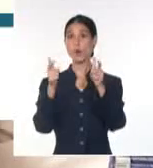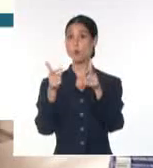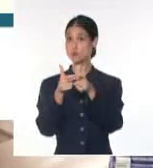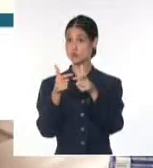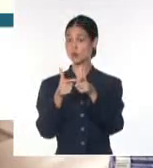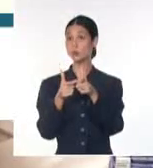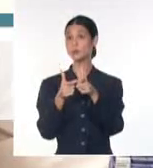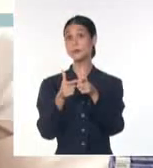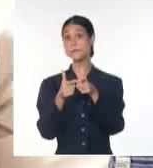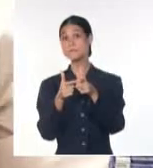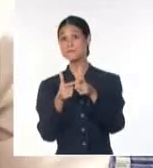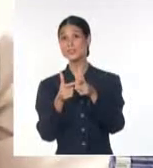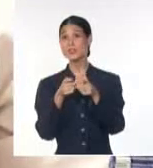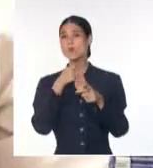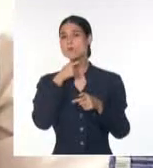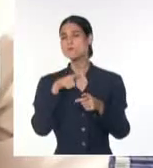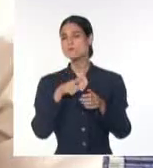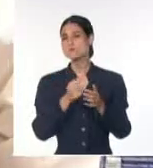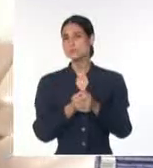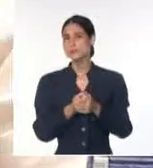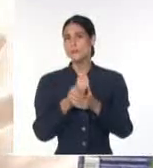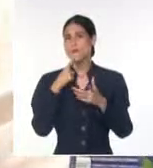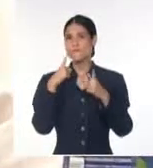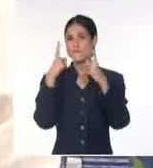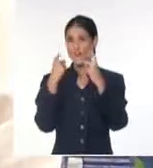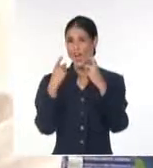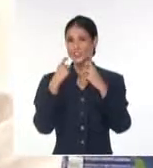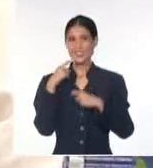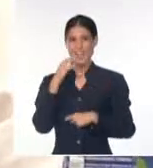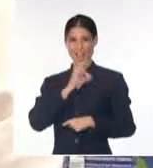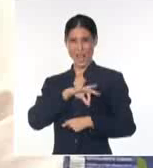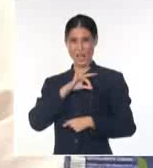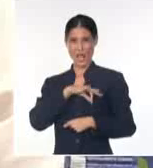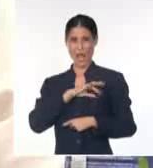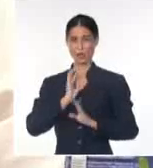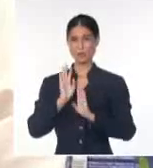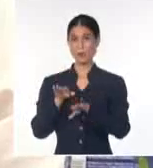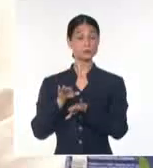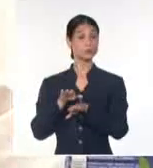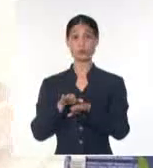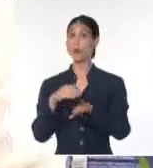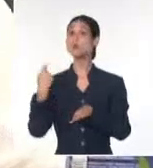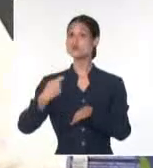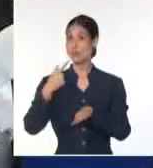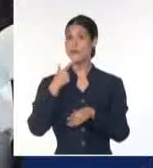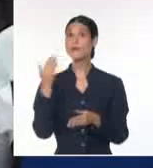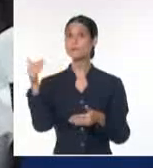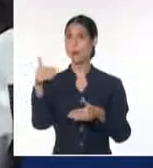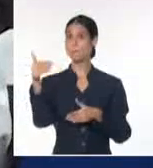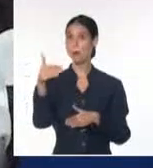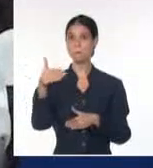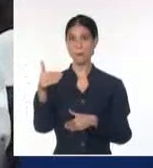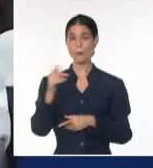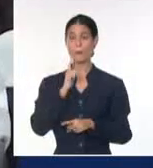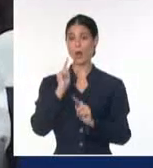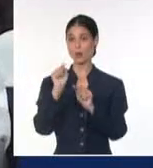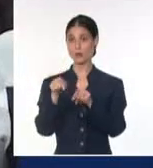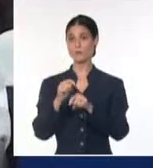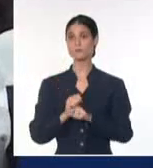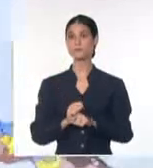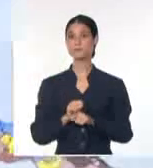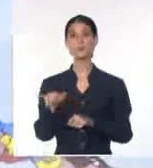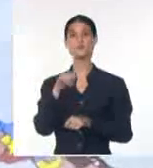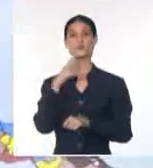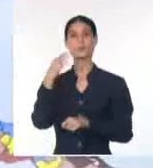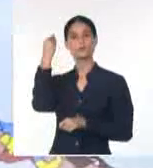las que no pueden faltar son las que los delegados han solicitado, nuestra participación. El análisis del